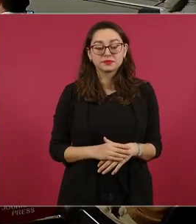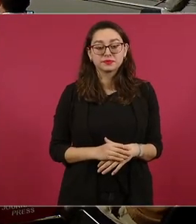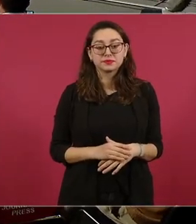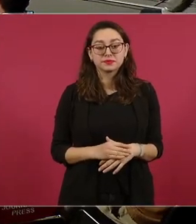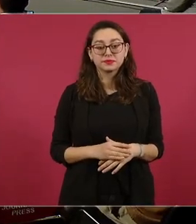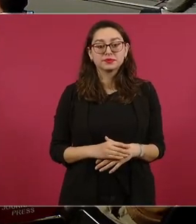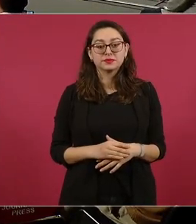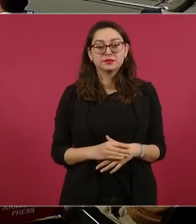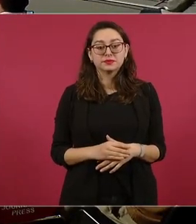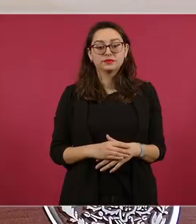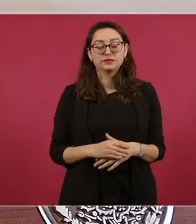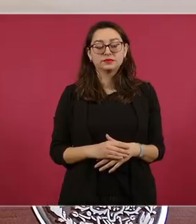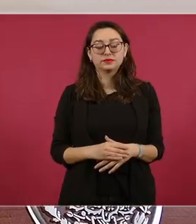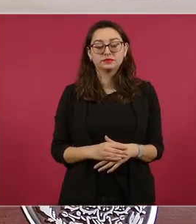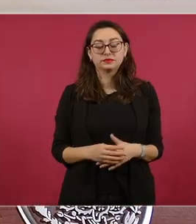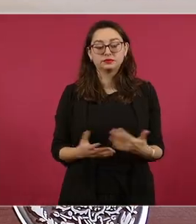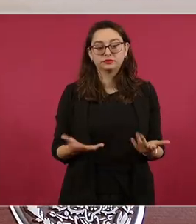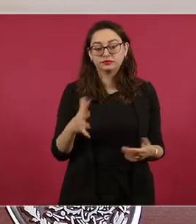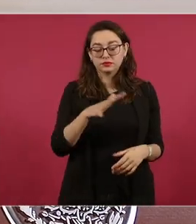por ahí hay